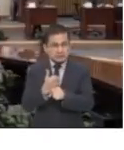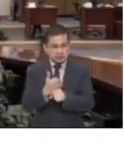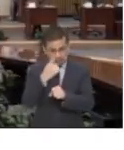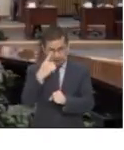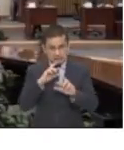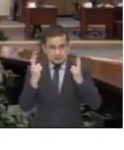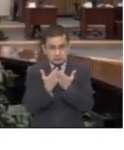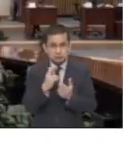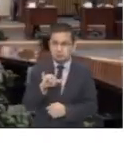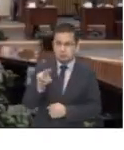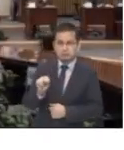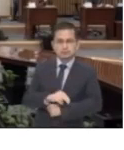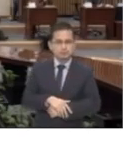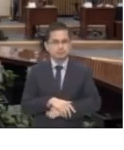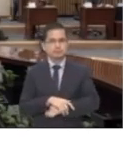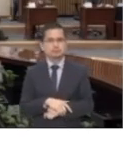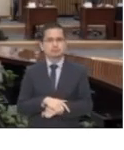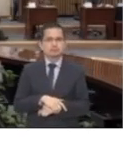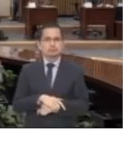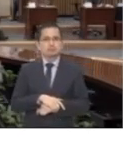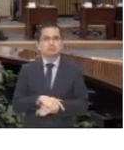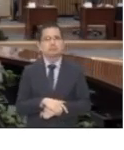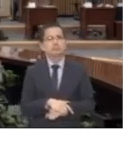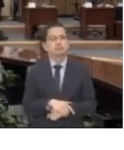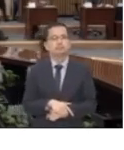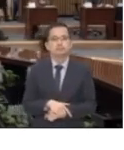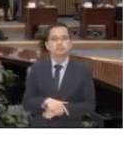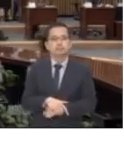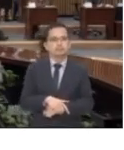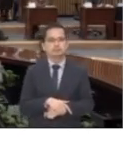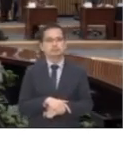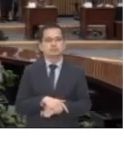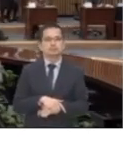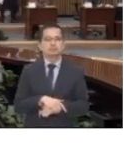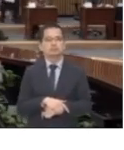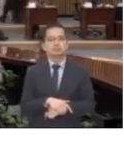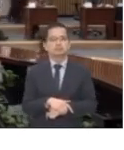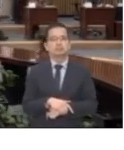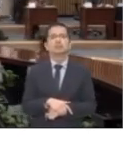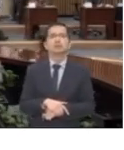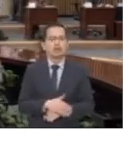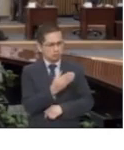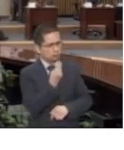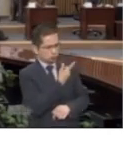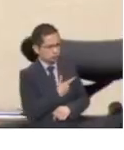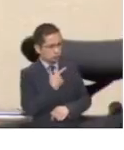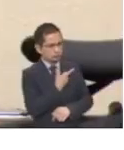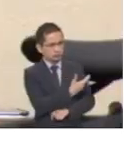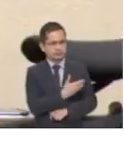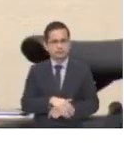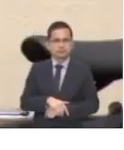de la federación y desde luego nos dio la razón entonces han estado allí de manera